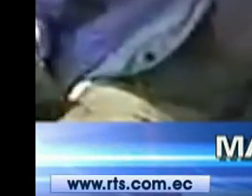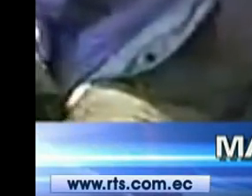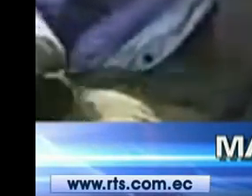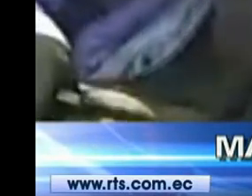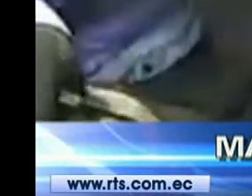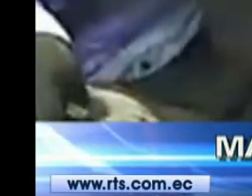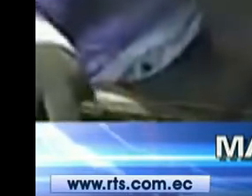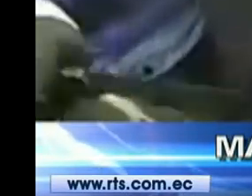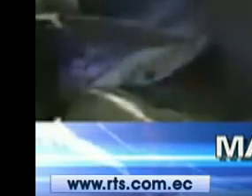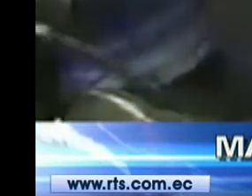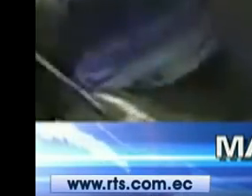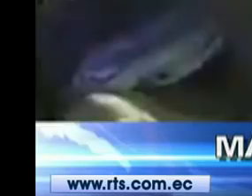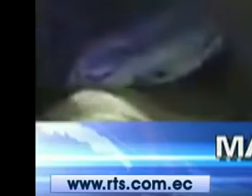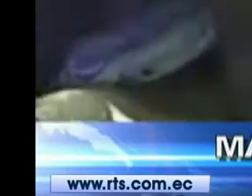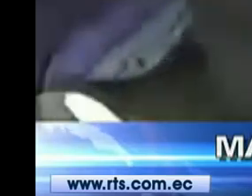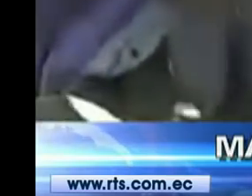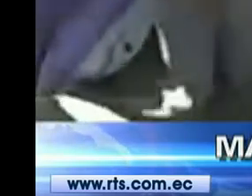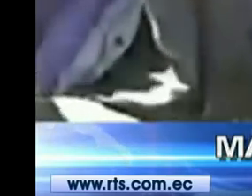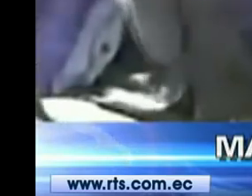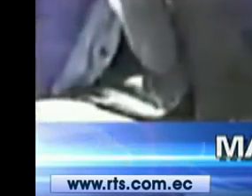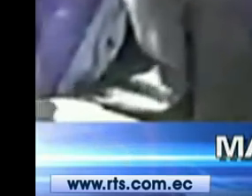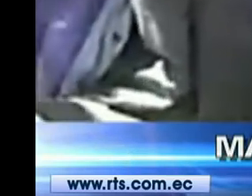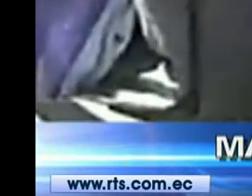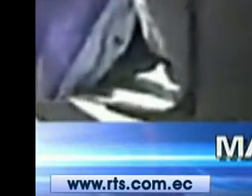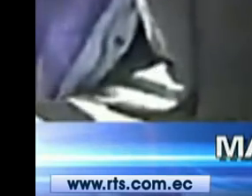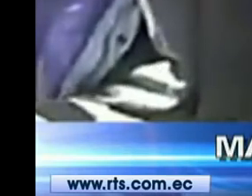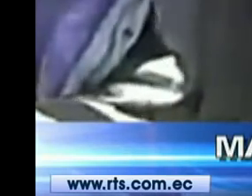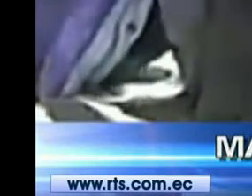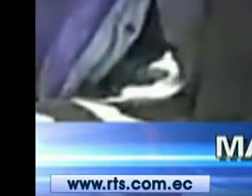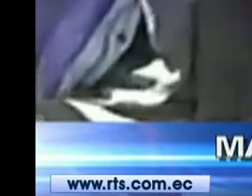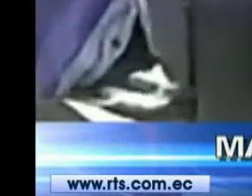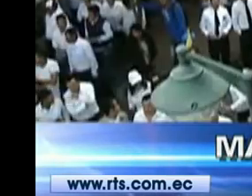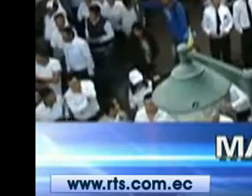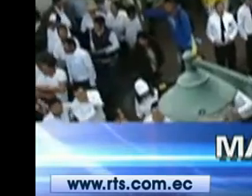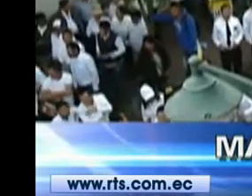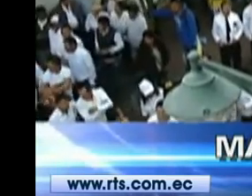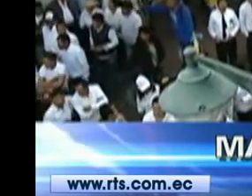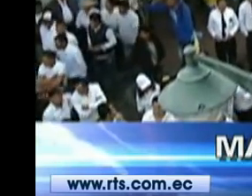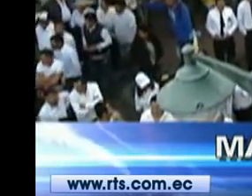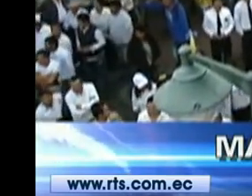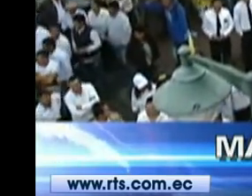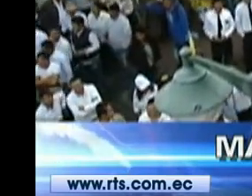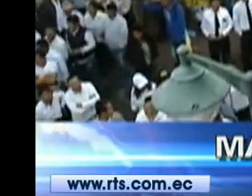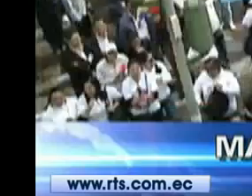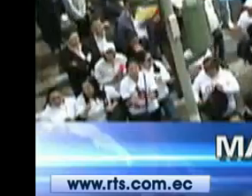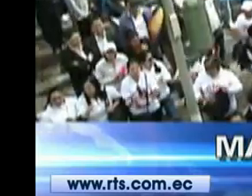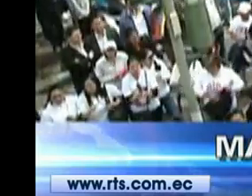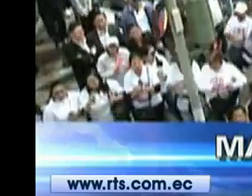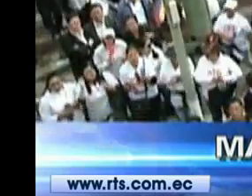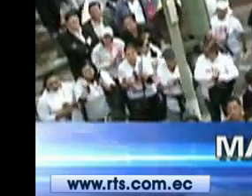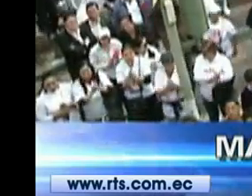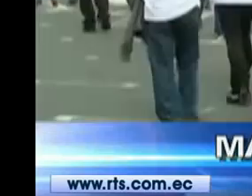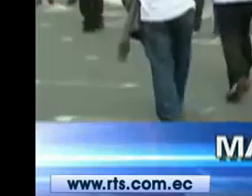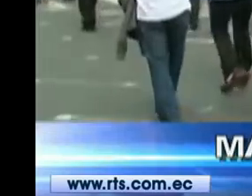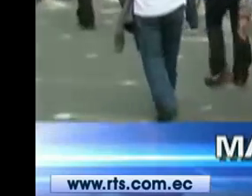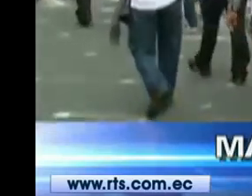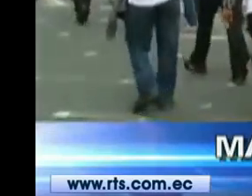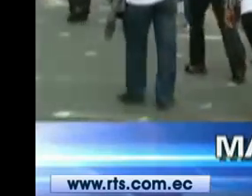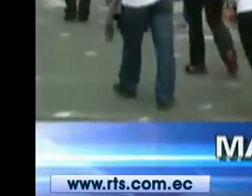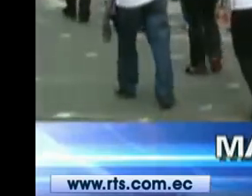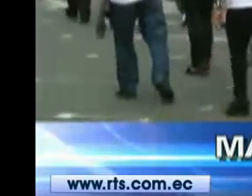el asesinato del taxista en Ambato. En esas ciudades, cientos de personas